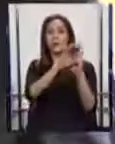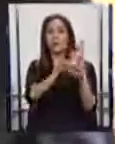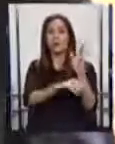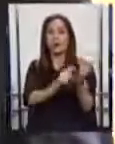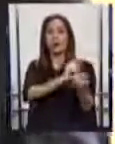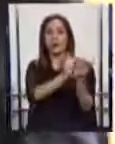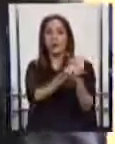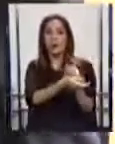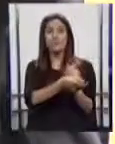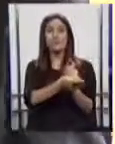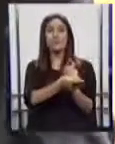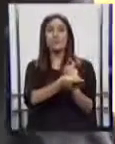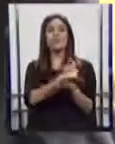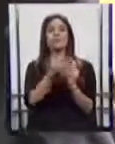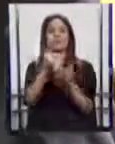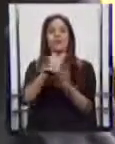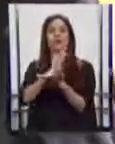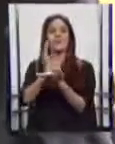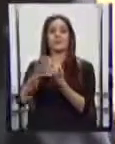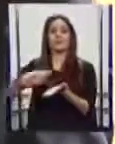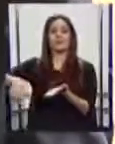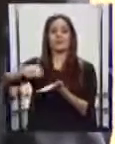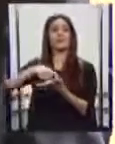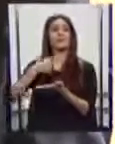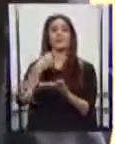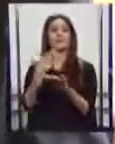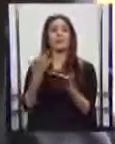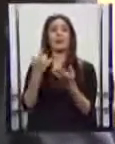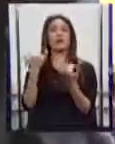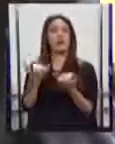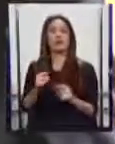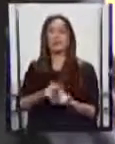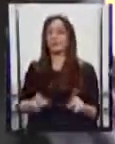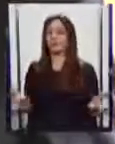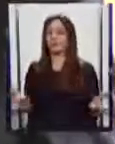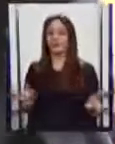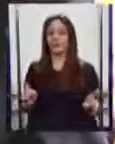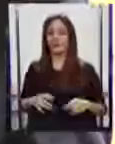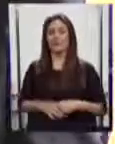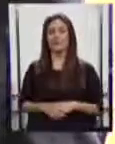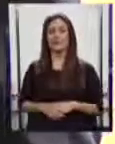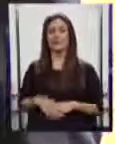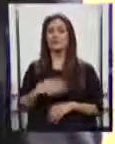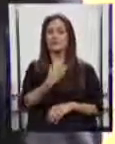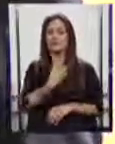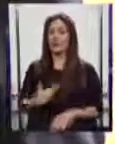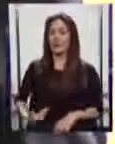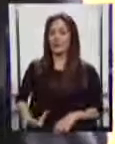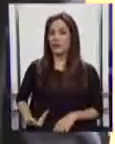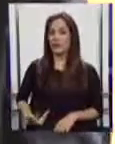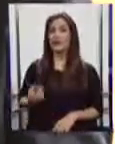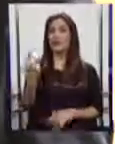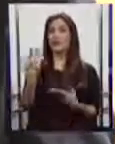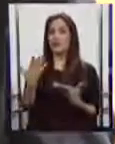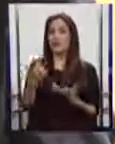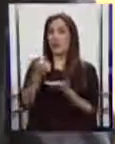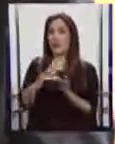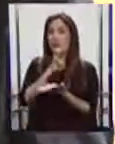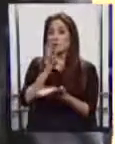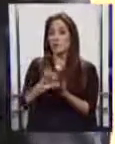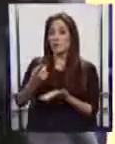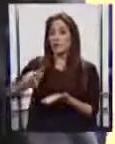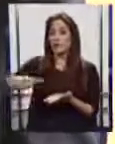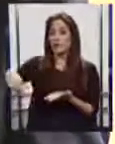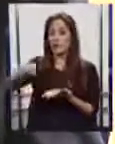ser sustituida mediante una asamblea constituyente. Entonces ahora el procedimiento lo que establece es, el presidente de la República quiere convocar una asamblea